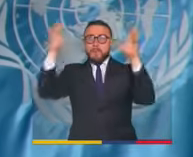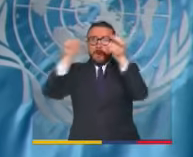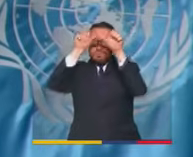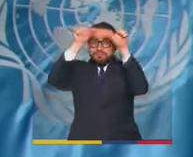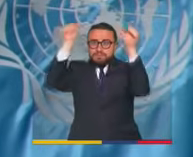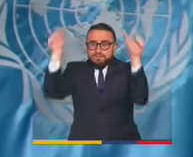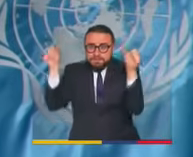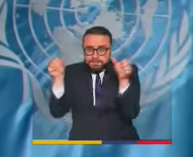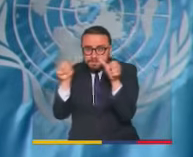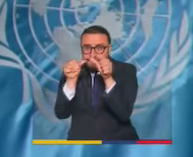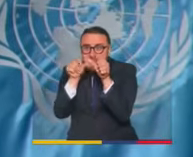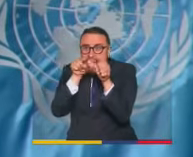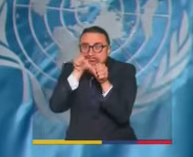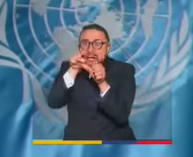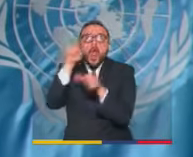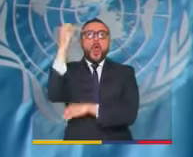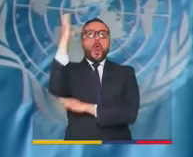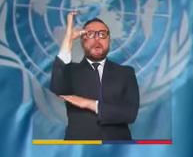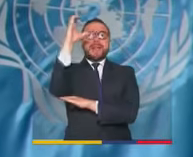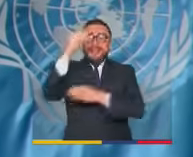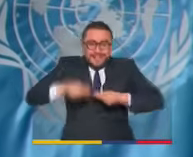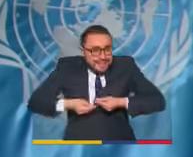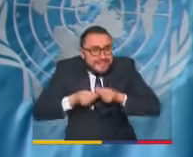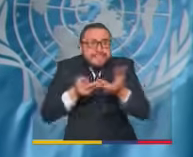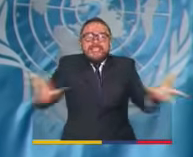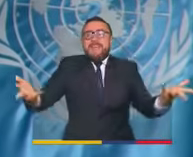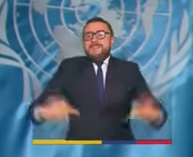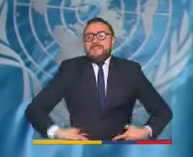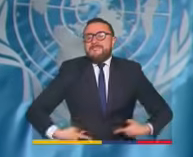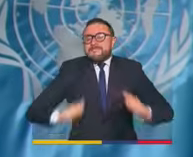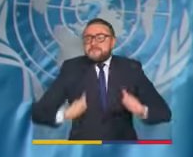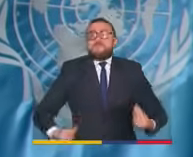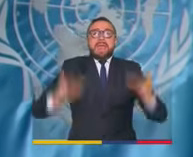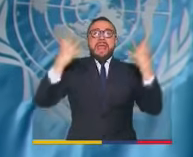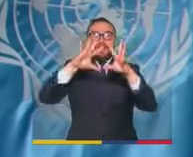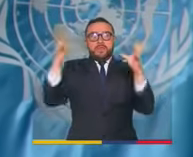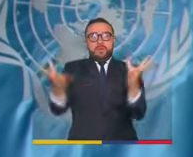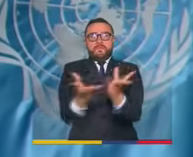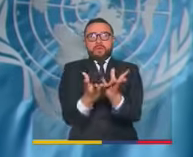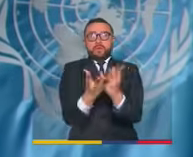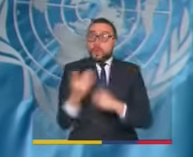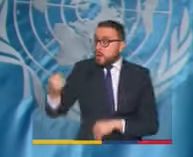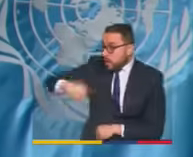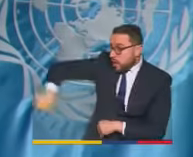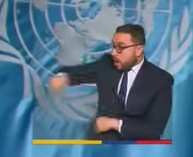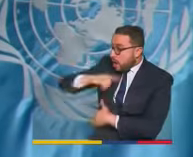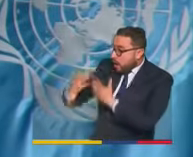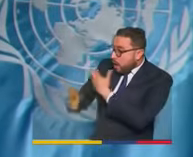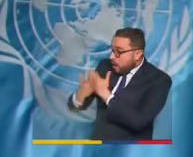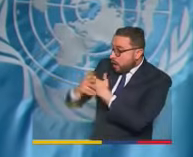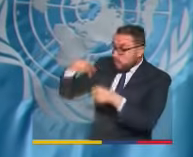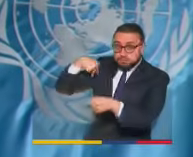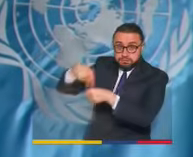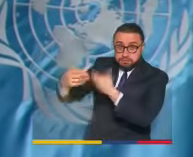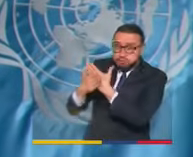los indígenas de la Sierra Tairona que yo era el presidente del corazón del